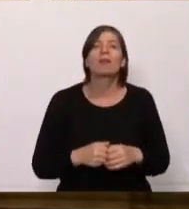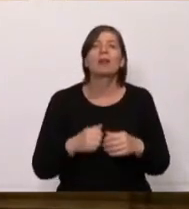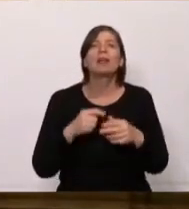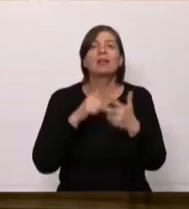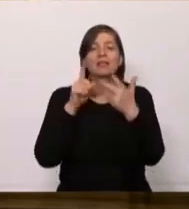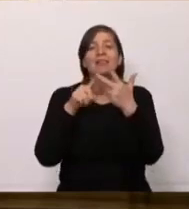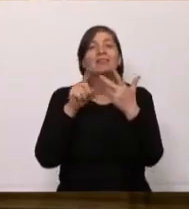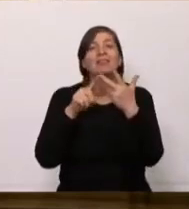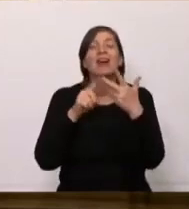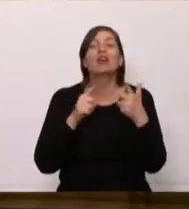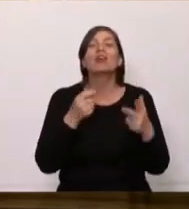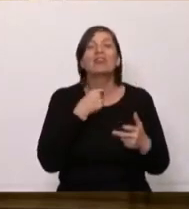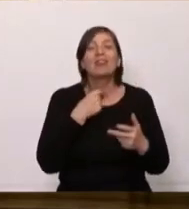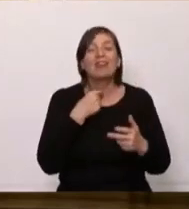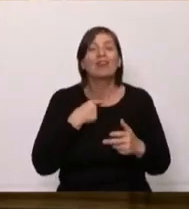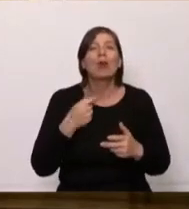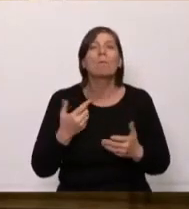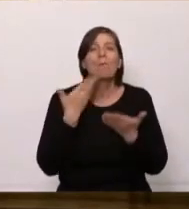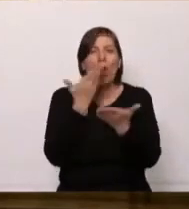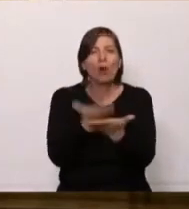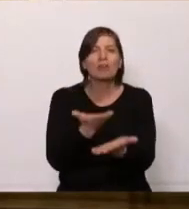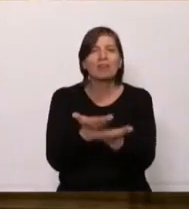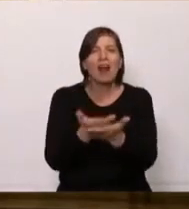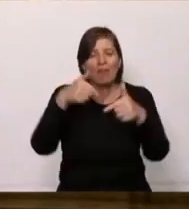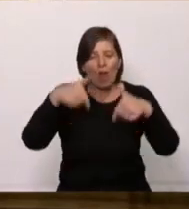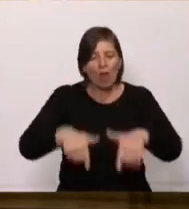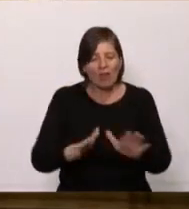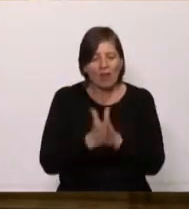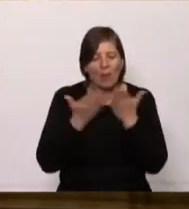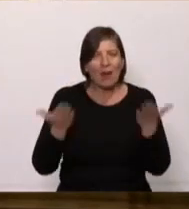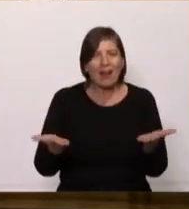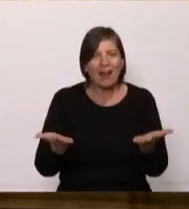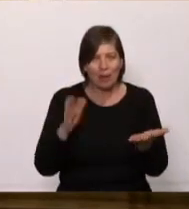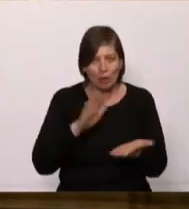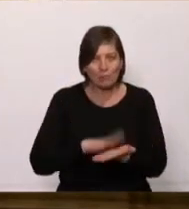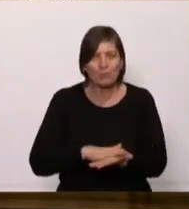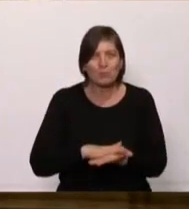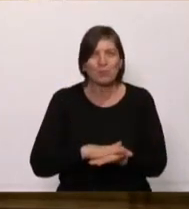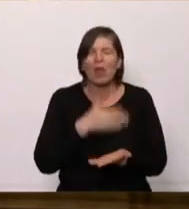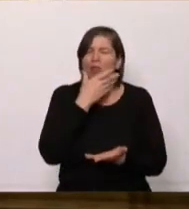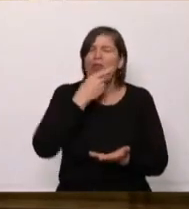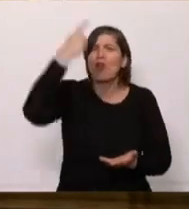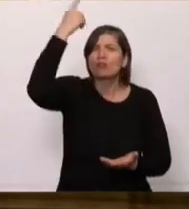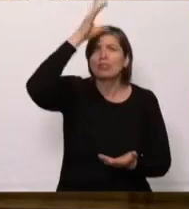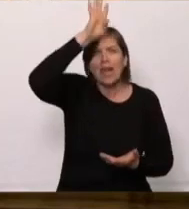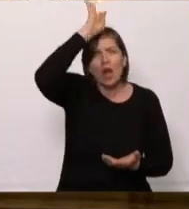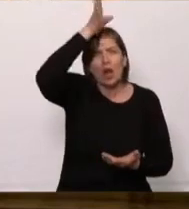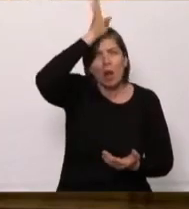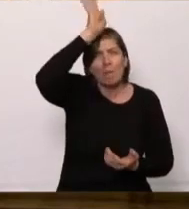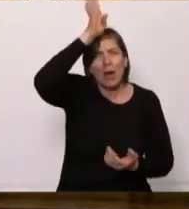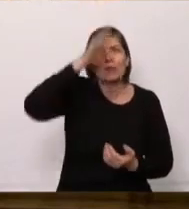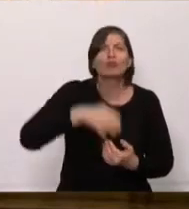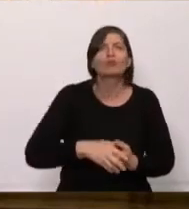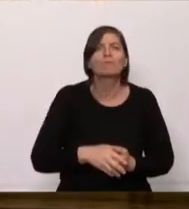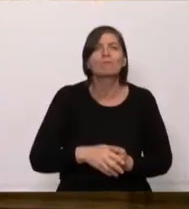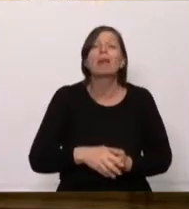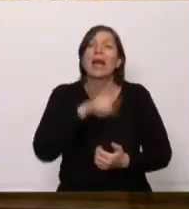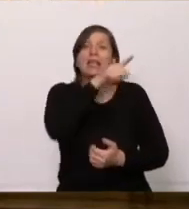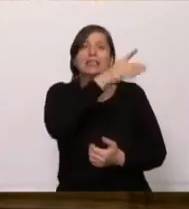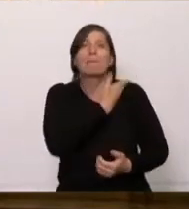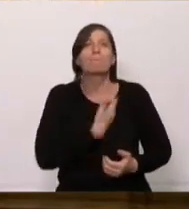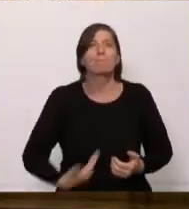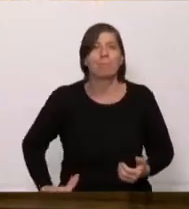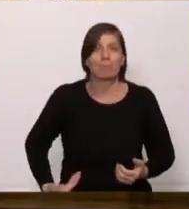En tercer aspecto que quería resaltar del Evangelio de hoy, el Dios de los romanos es